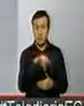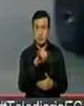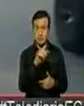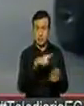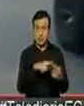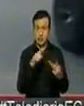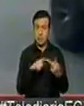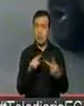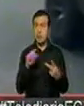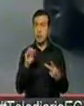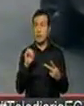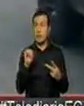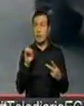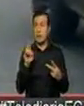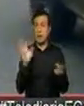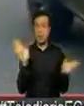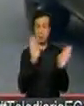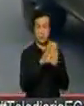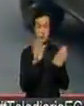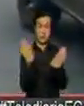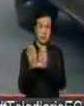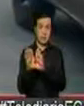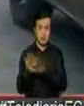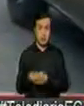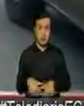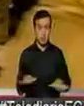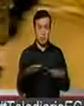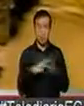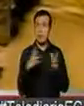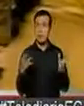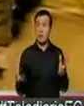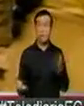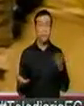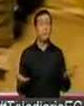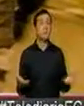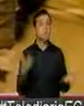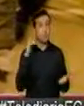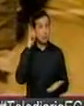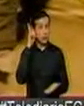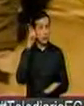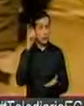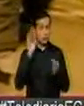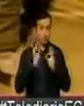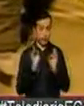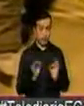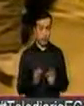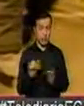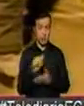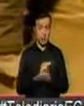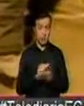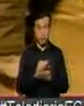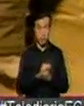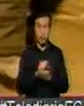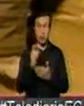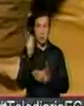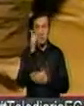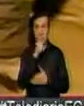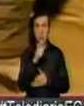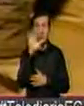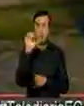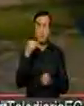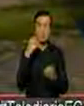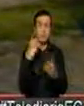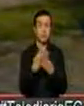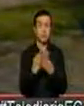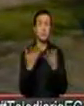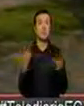Naranjal están cerradas. Esto mientras Mesías Vicuña y Manolo Solís, dirigentes de los choferes en Azuay, en una acción de fiscalía fueron detenidos